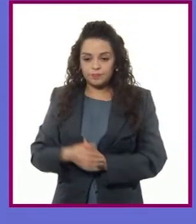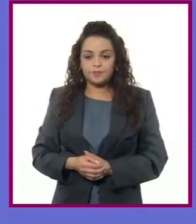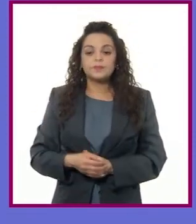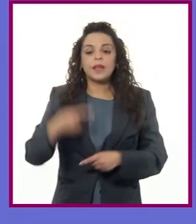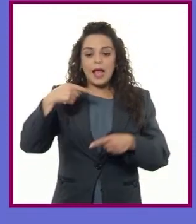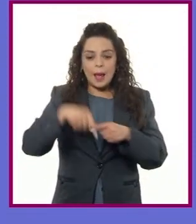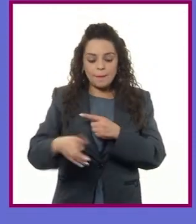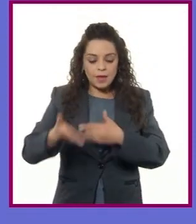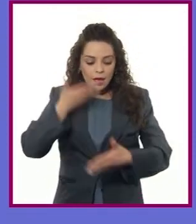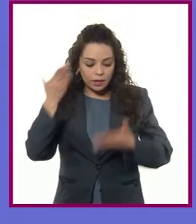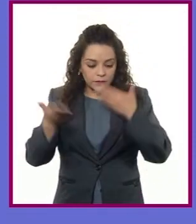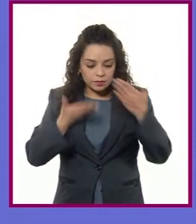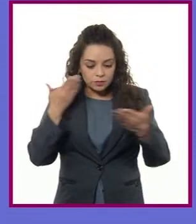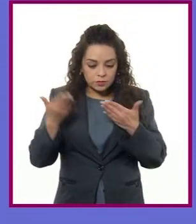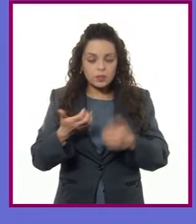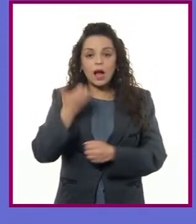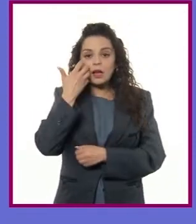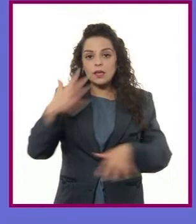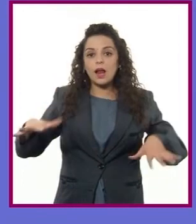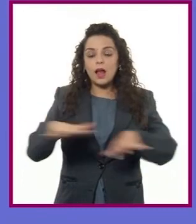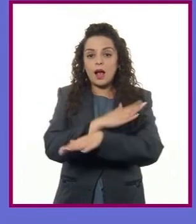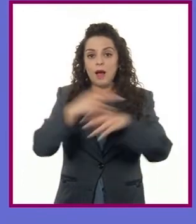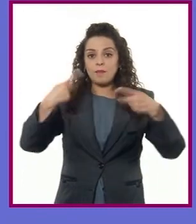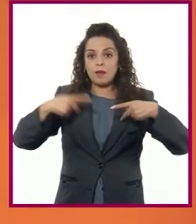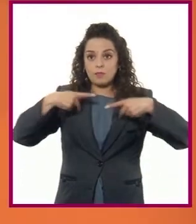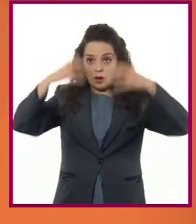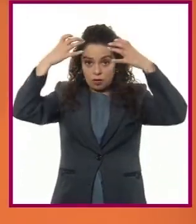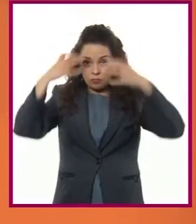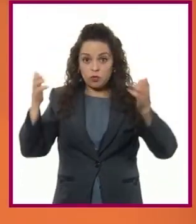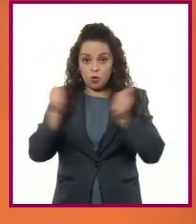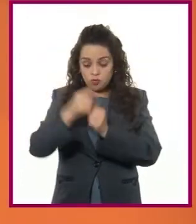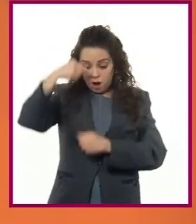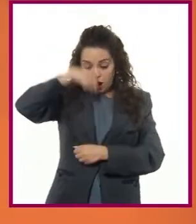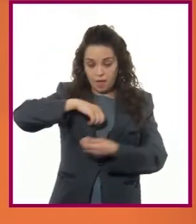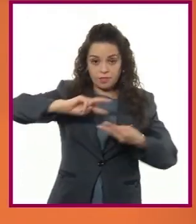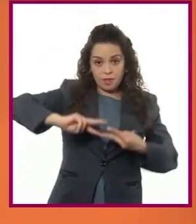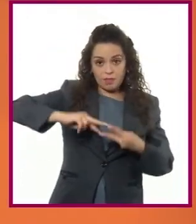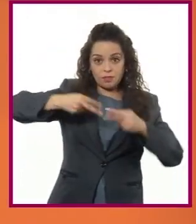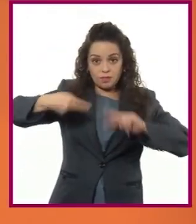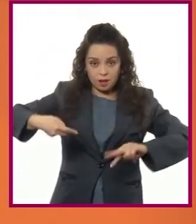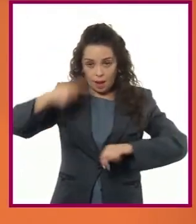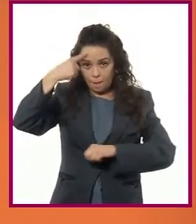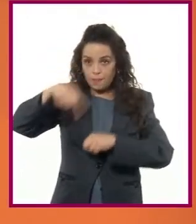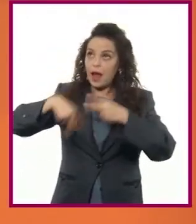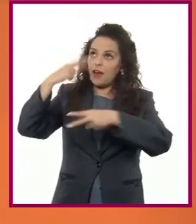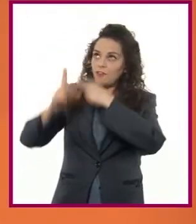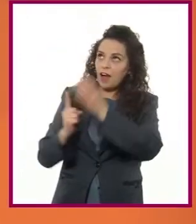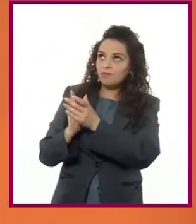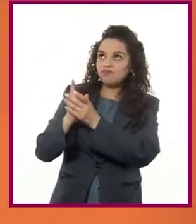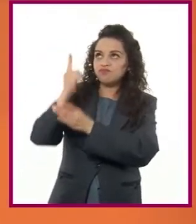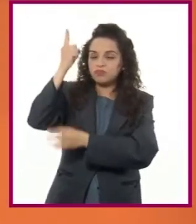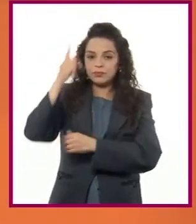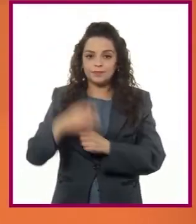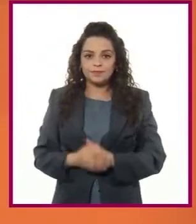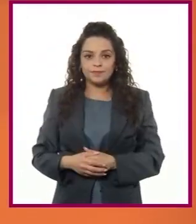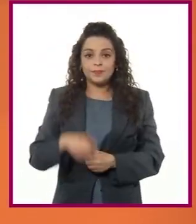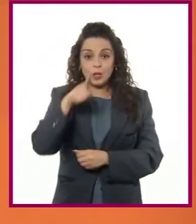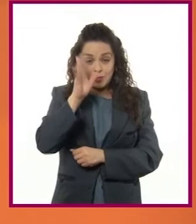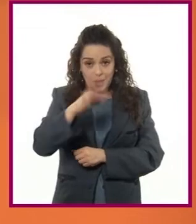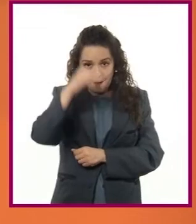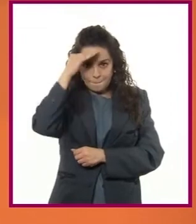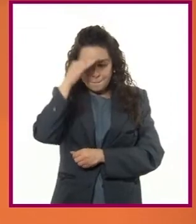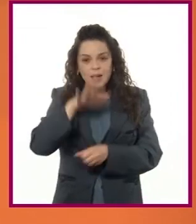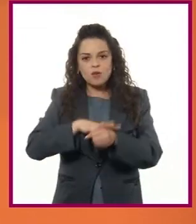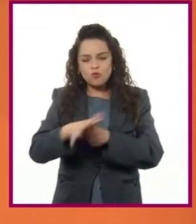crear astronautas modificados genéticamente. ¿Ya pensaron qué les podría servir de este texto? Recuerden